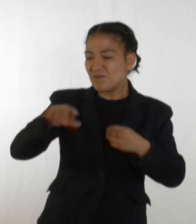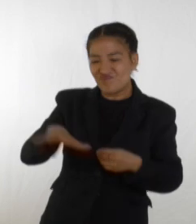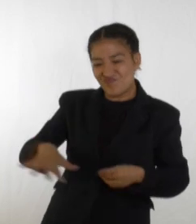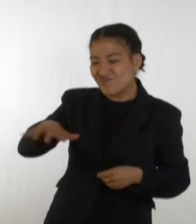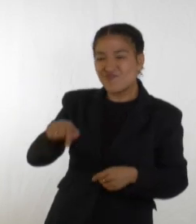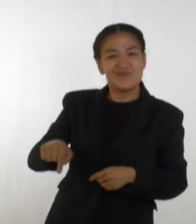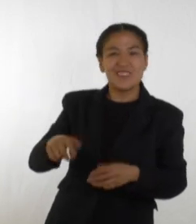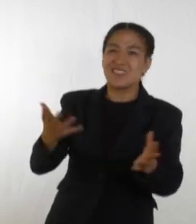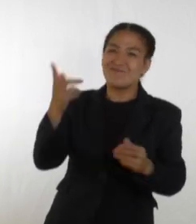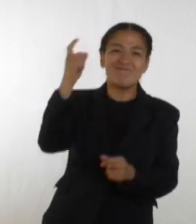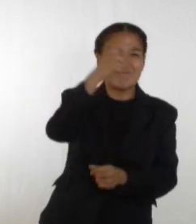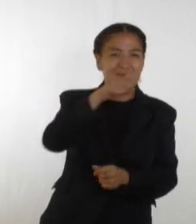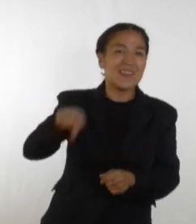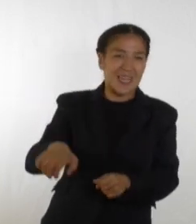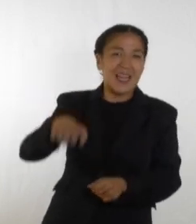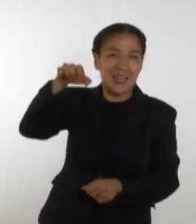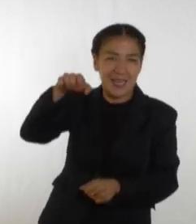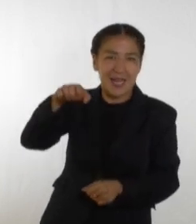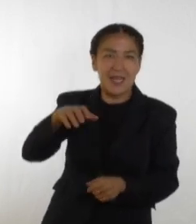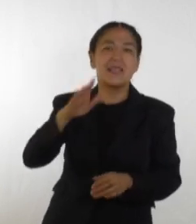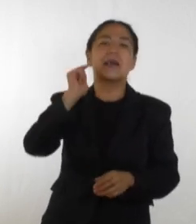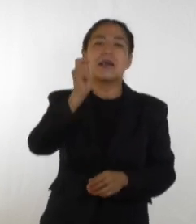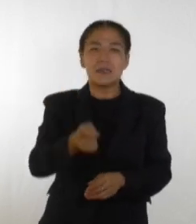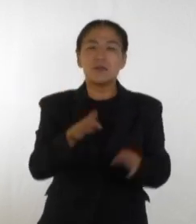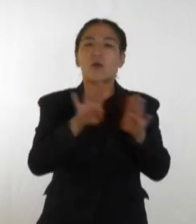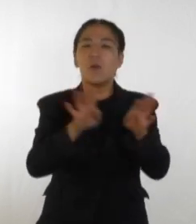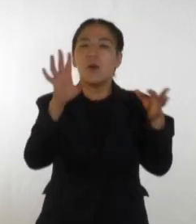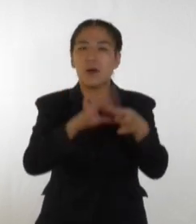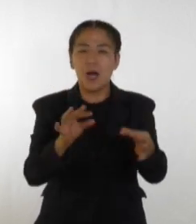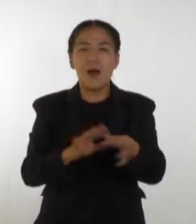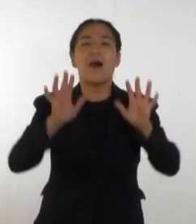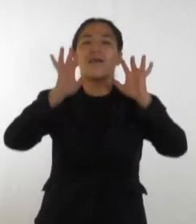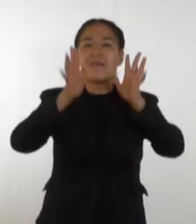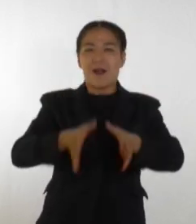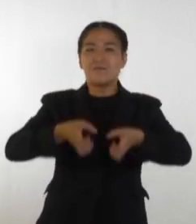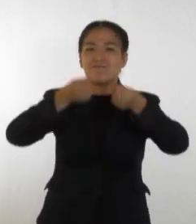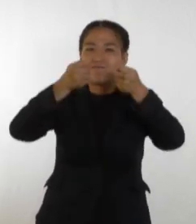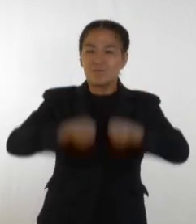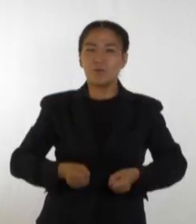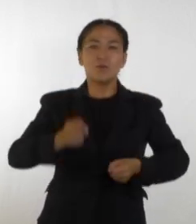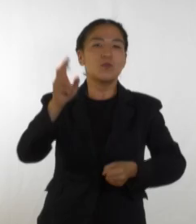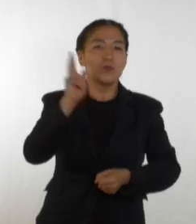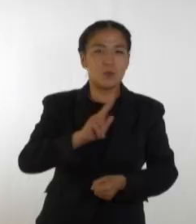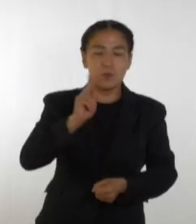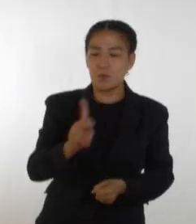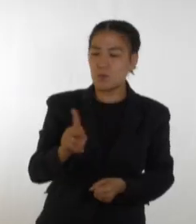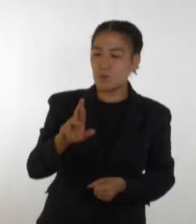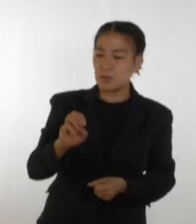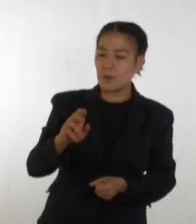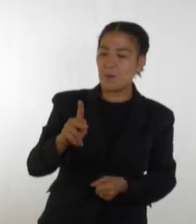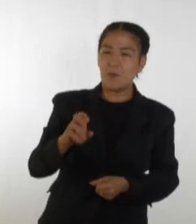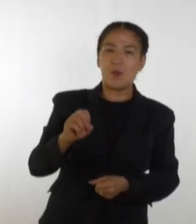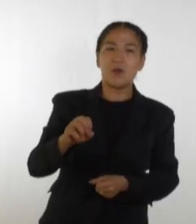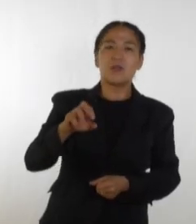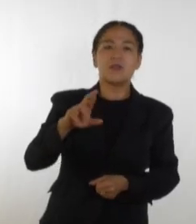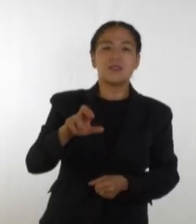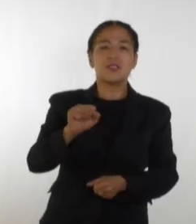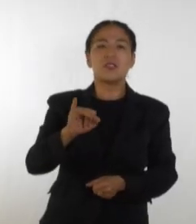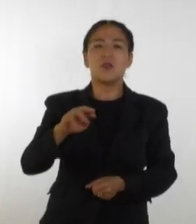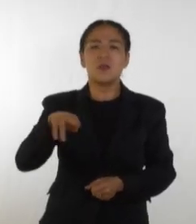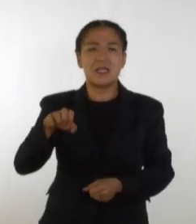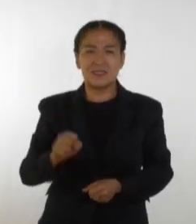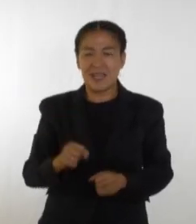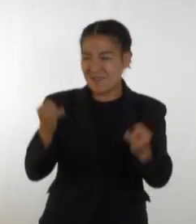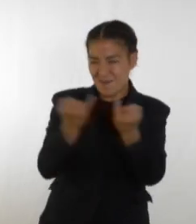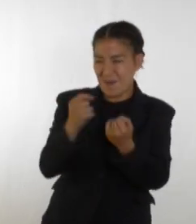que la otra. Se dice entonces que ya hay estabilización de proporciones. Pero así